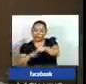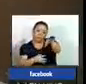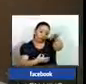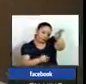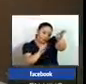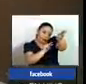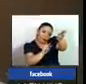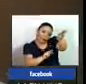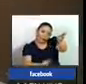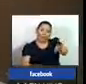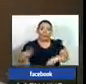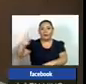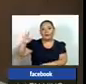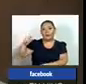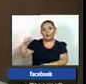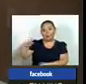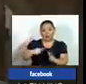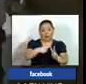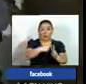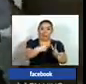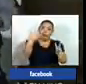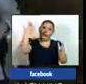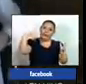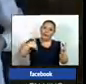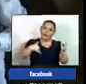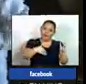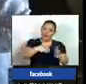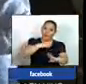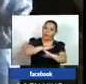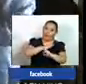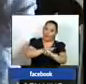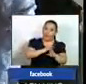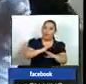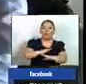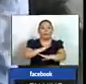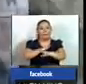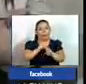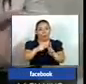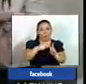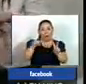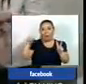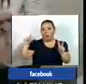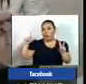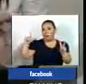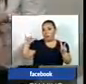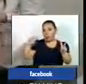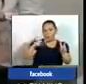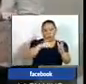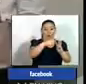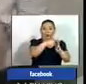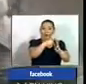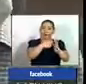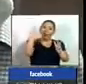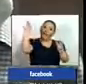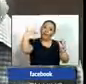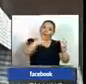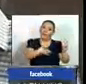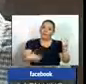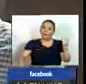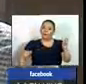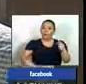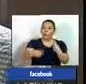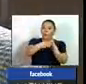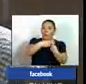fiscal. Los exministros de la Defensa, David Munguía Payés, Atilio Benítez, el expresidente del Cohena y